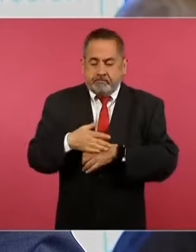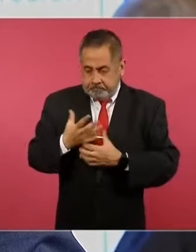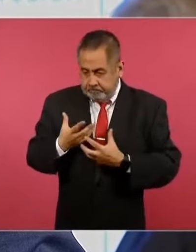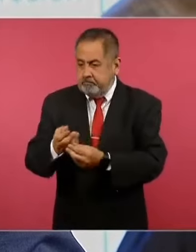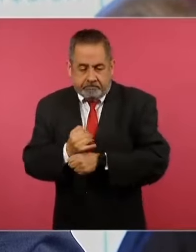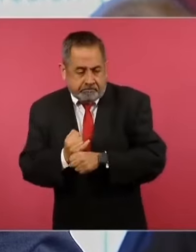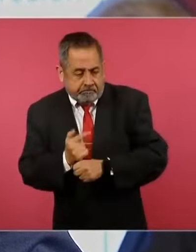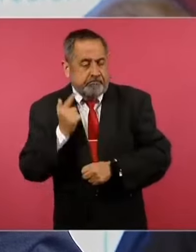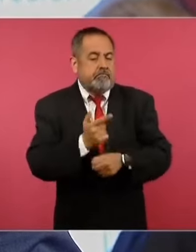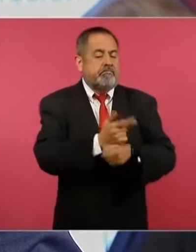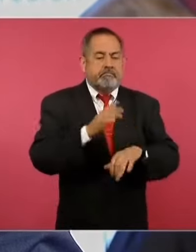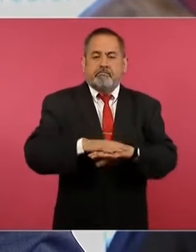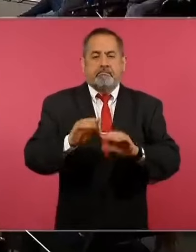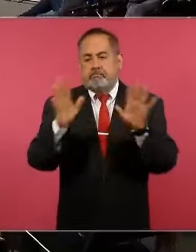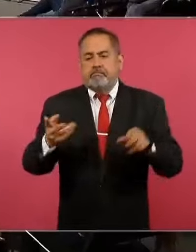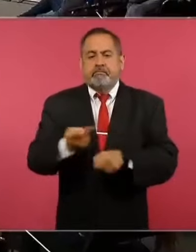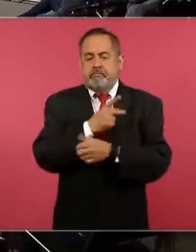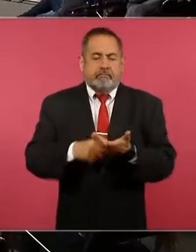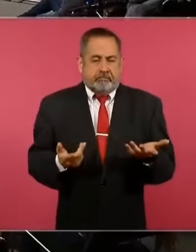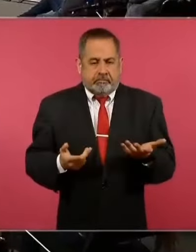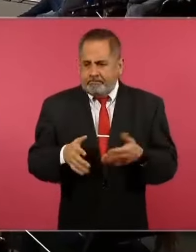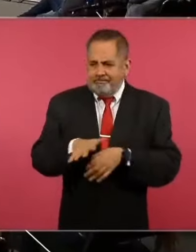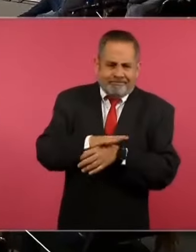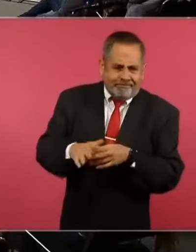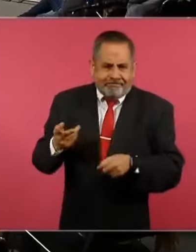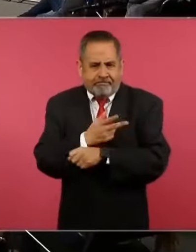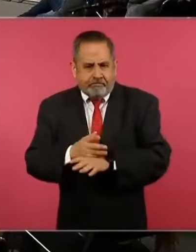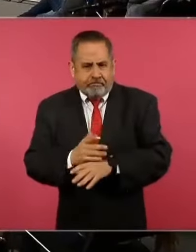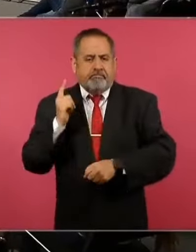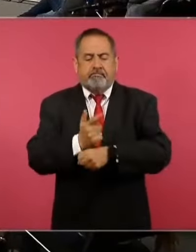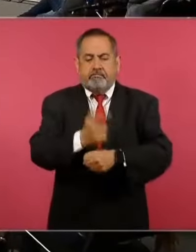investigación que permita el esclarecimiento del mismo y no quede impune este homicidio. Sería.